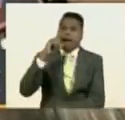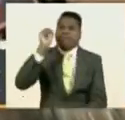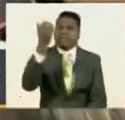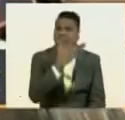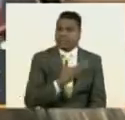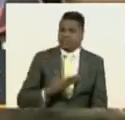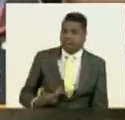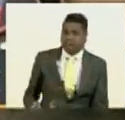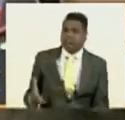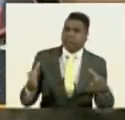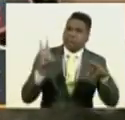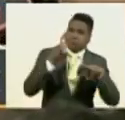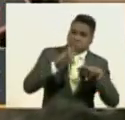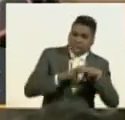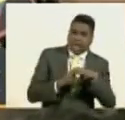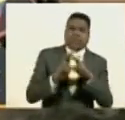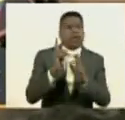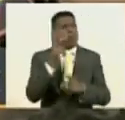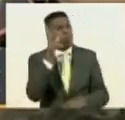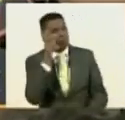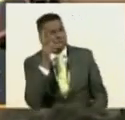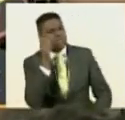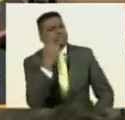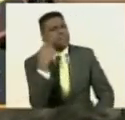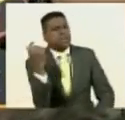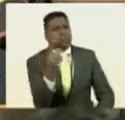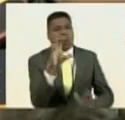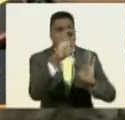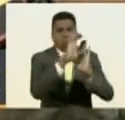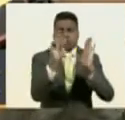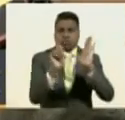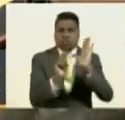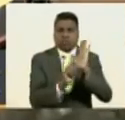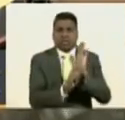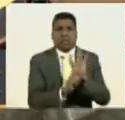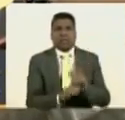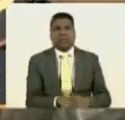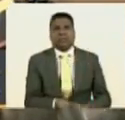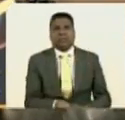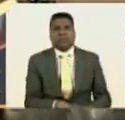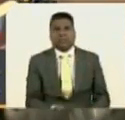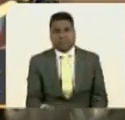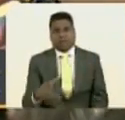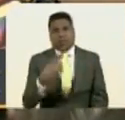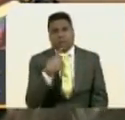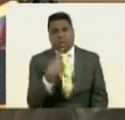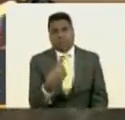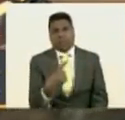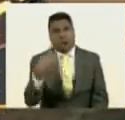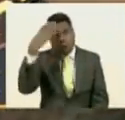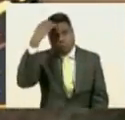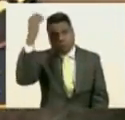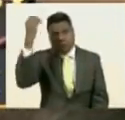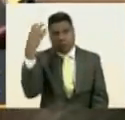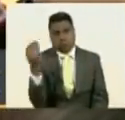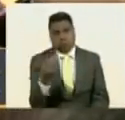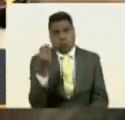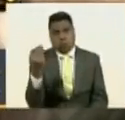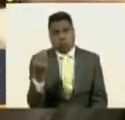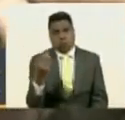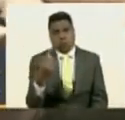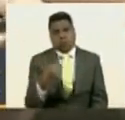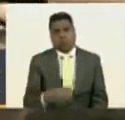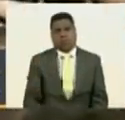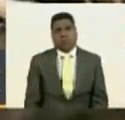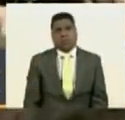esta Asamblea Nacional Constituyente. Le corresponderá a ellos, bueno, expresar la opinión que tienen al respecto. ¿Las modificaciones